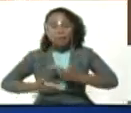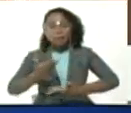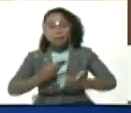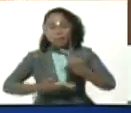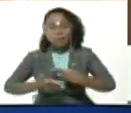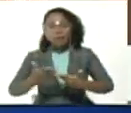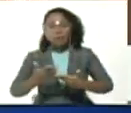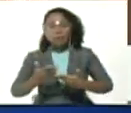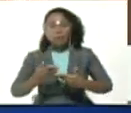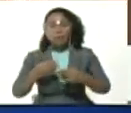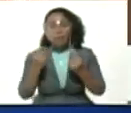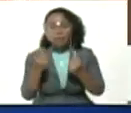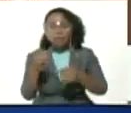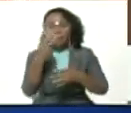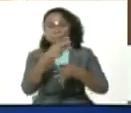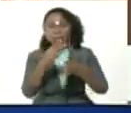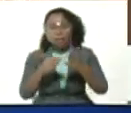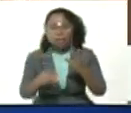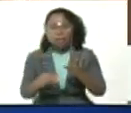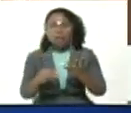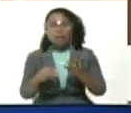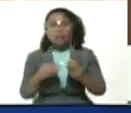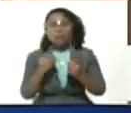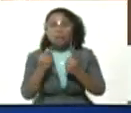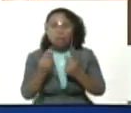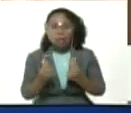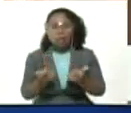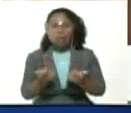riqueza material, dineraria.